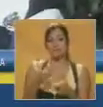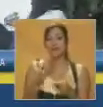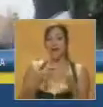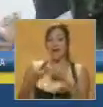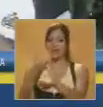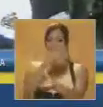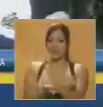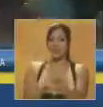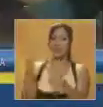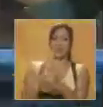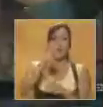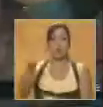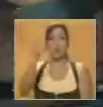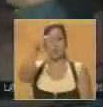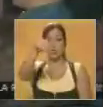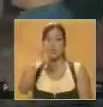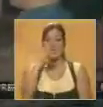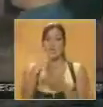diagnosticado en junio del año pasado